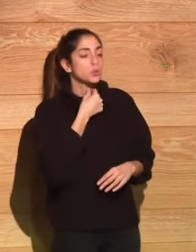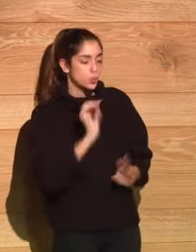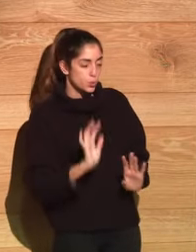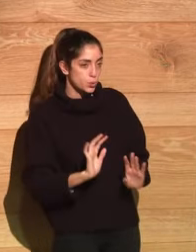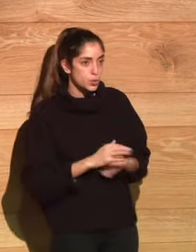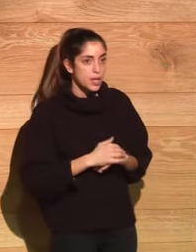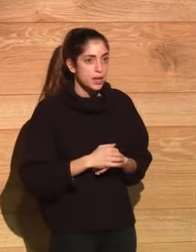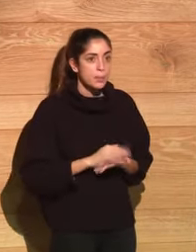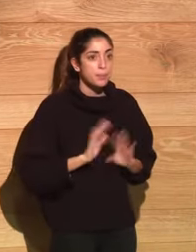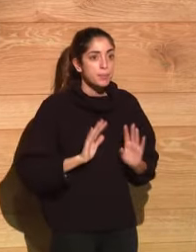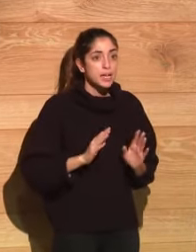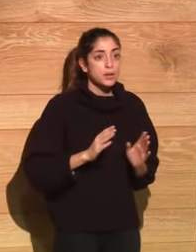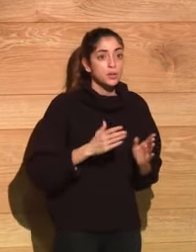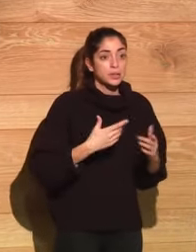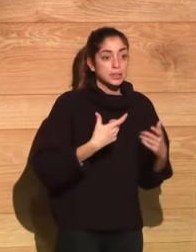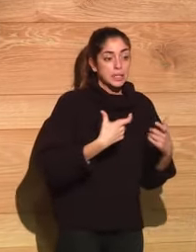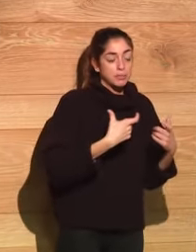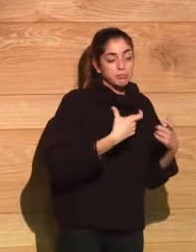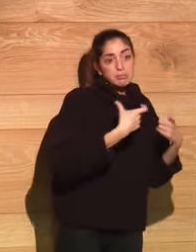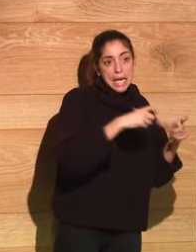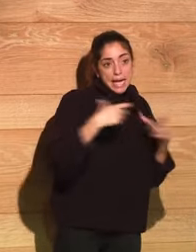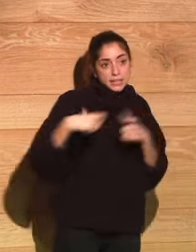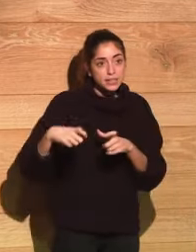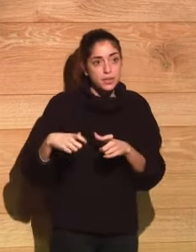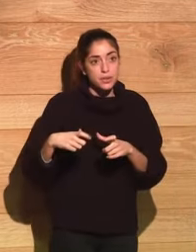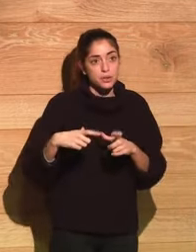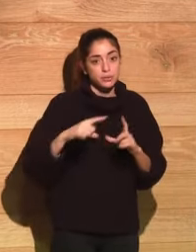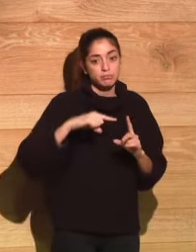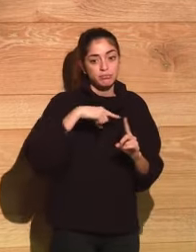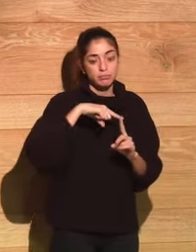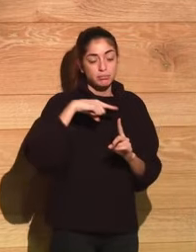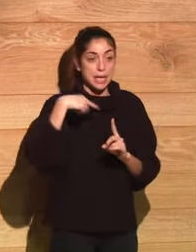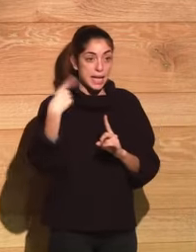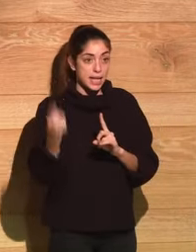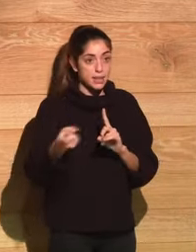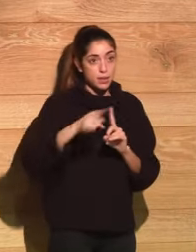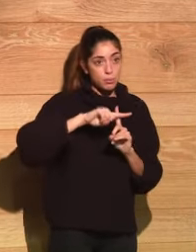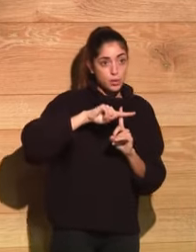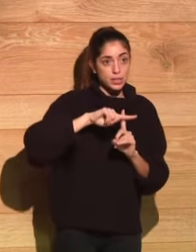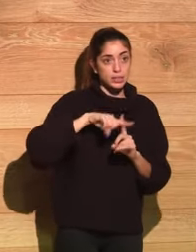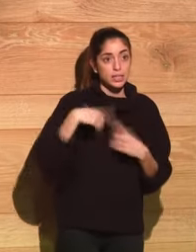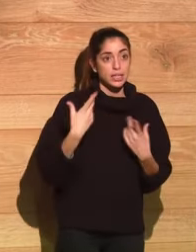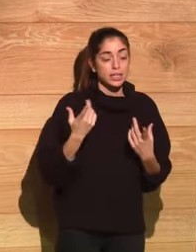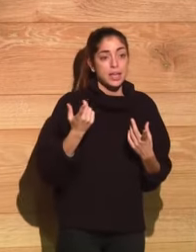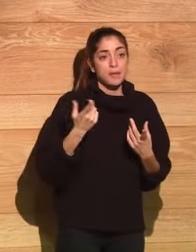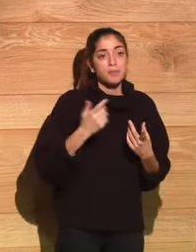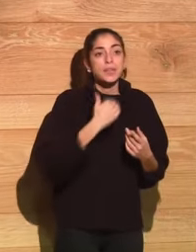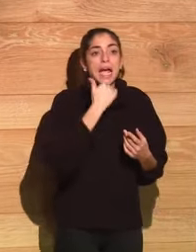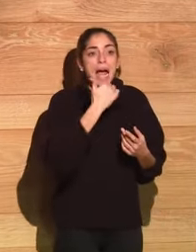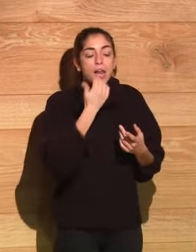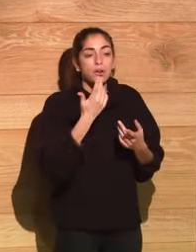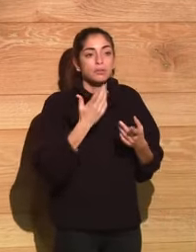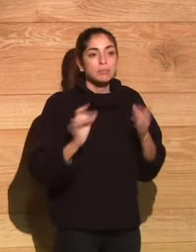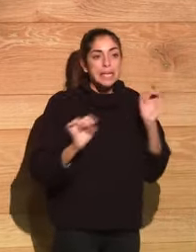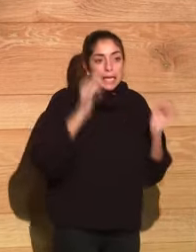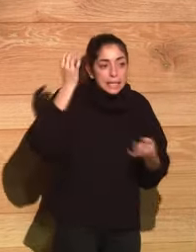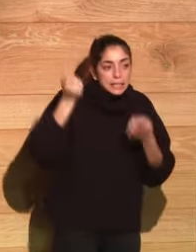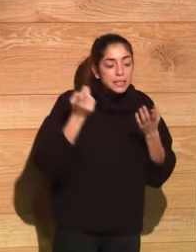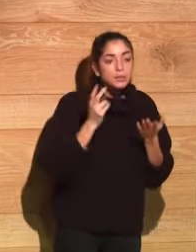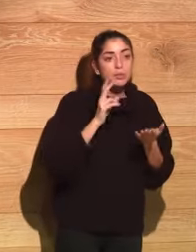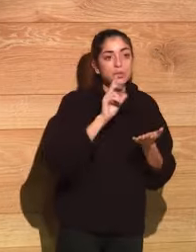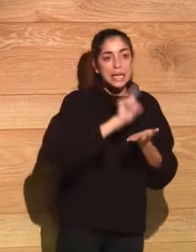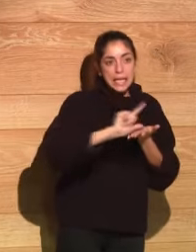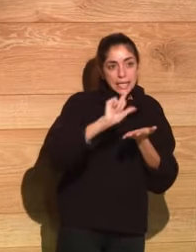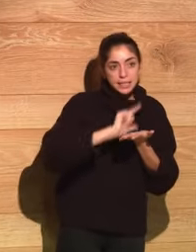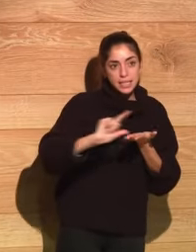esta Estación, ida y vuelta, ya tenía ahí todo el programa creador y narrativo y literario que iba a aparecer después.